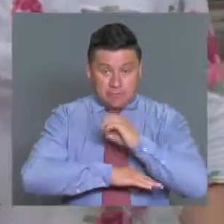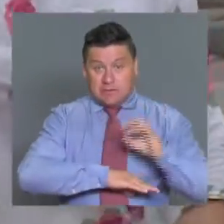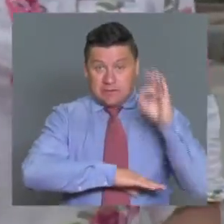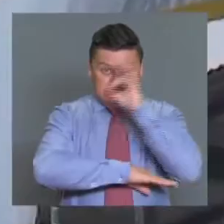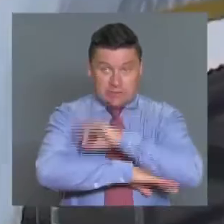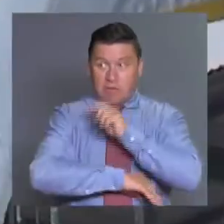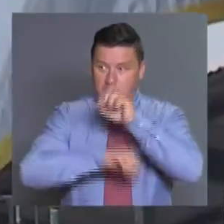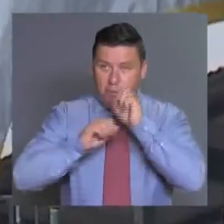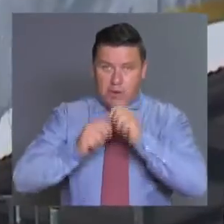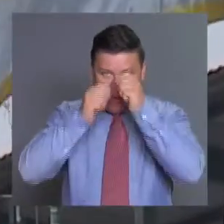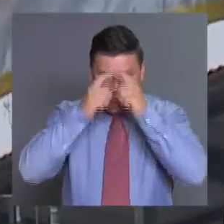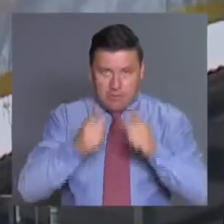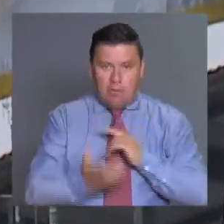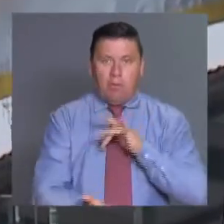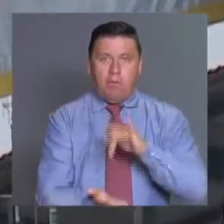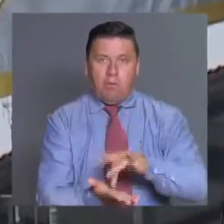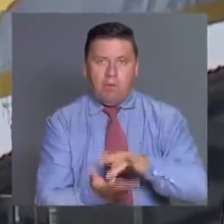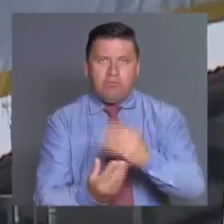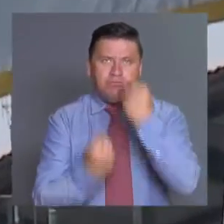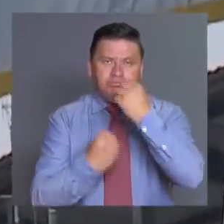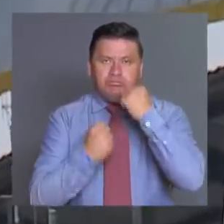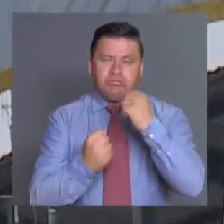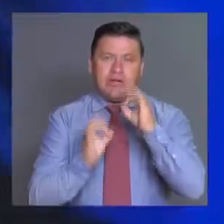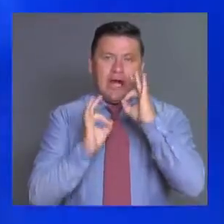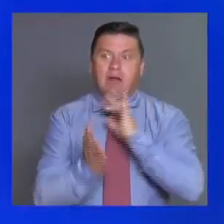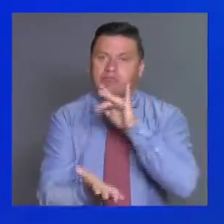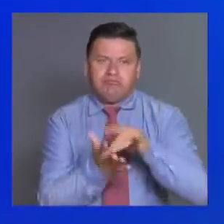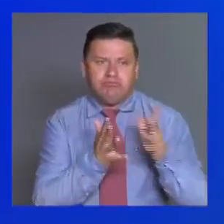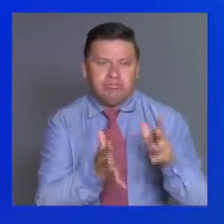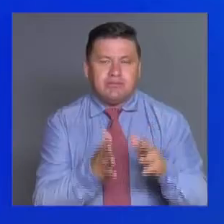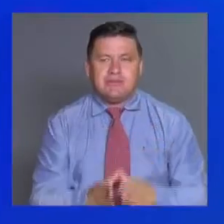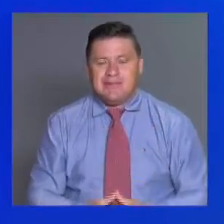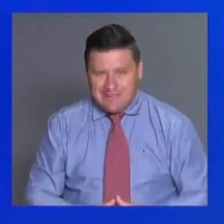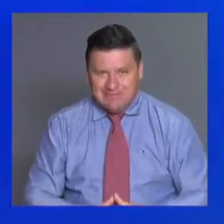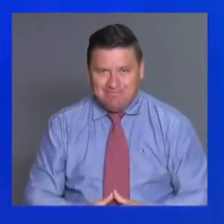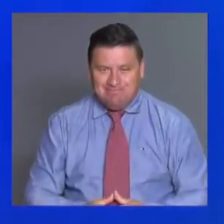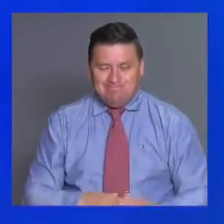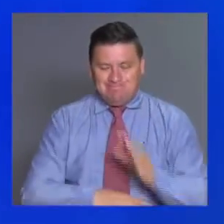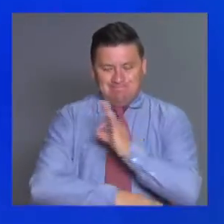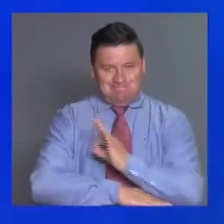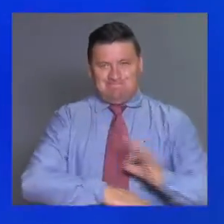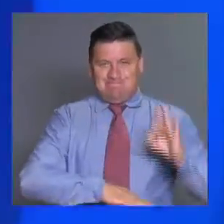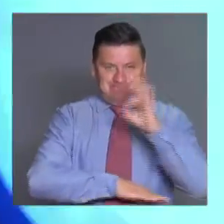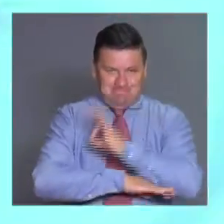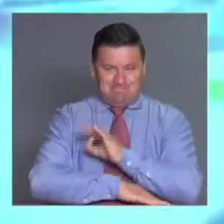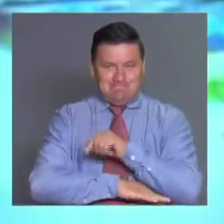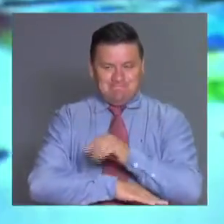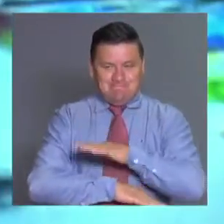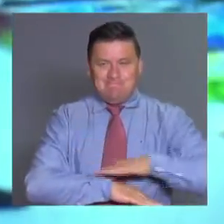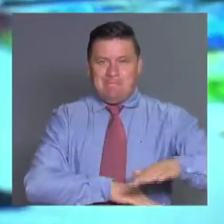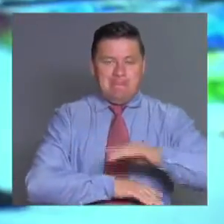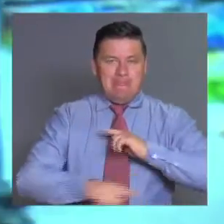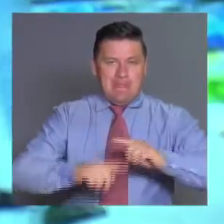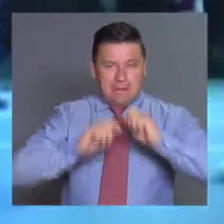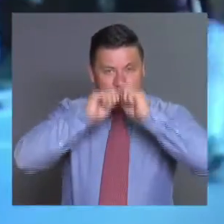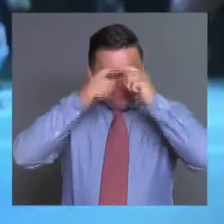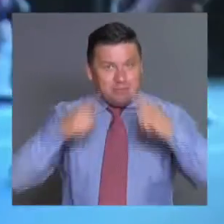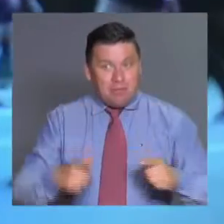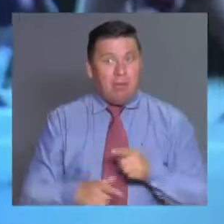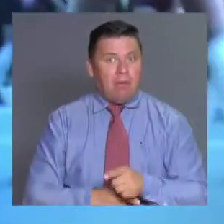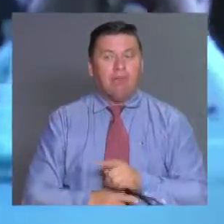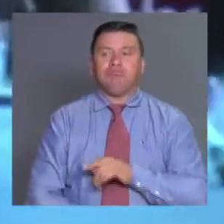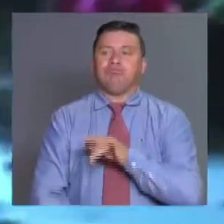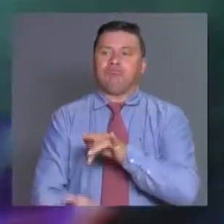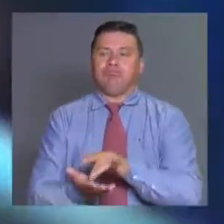del estado haga presencia con formación de calidad a través del centro territorial de administración pública